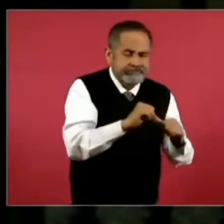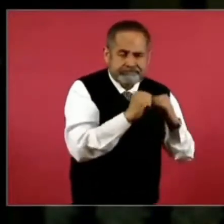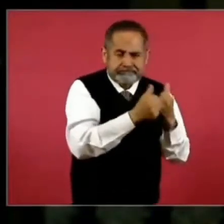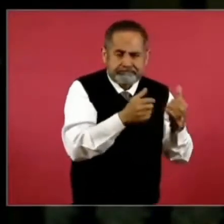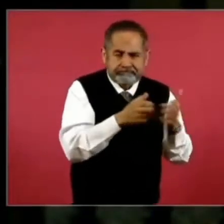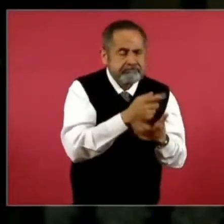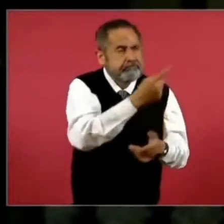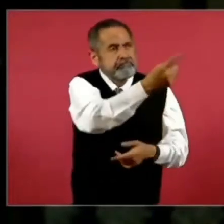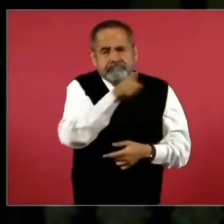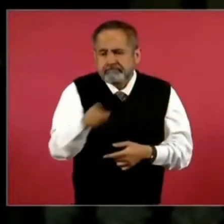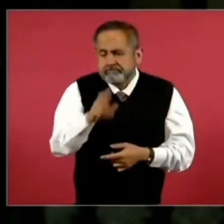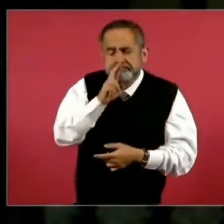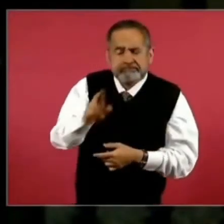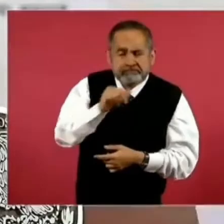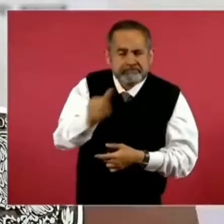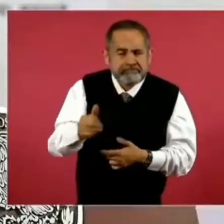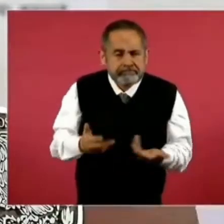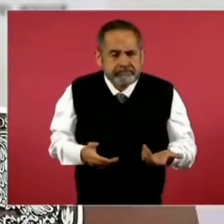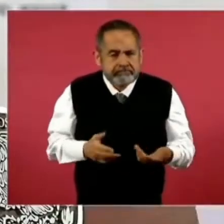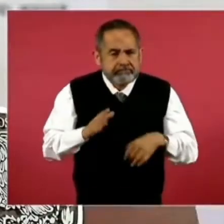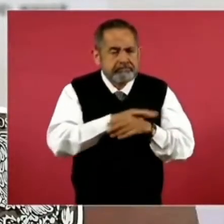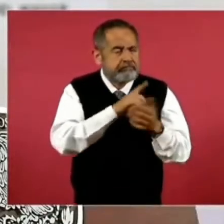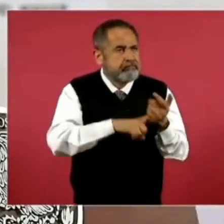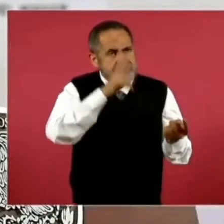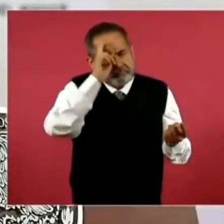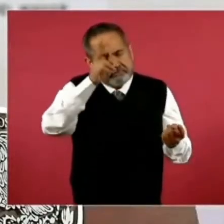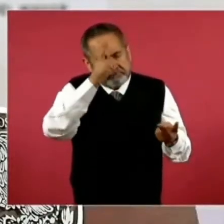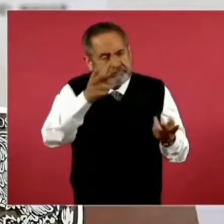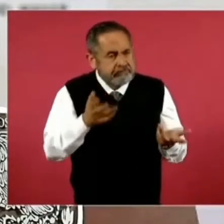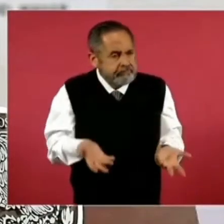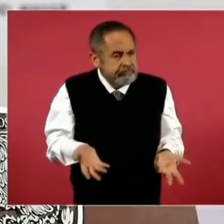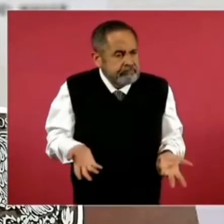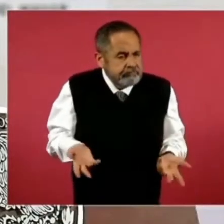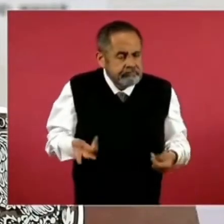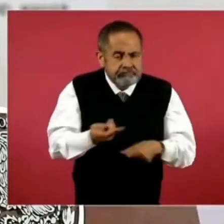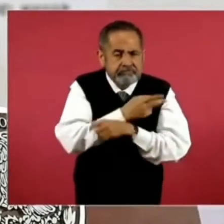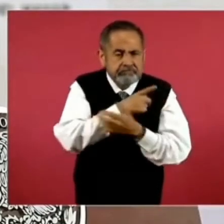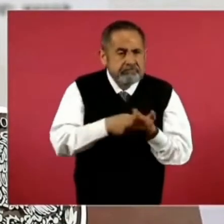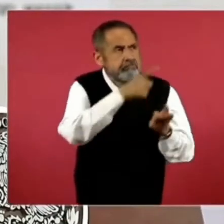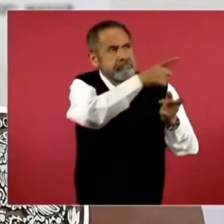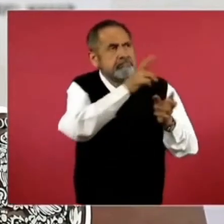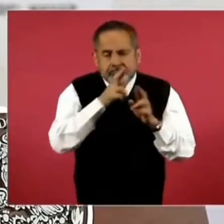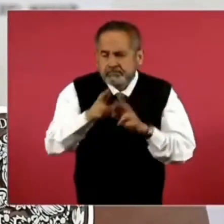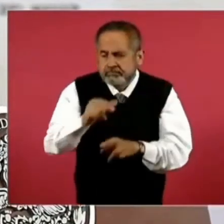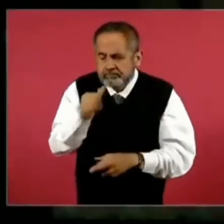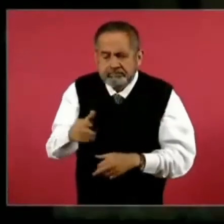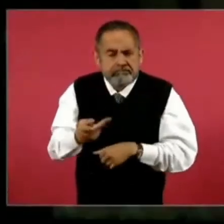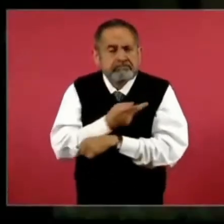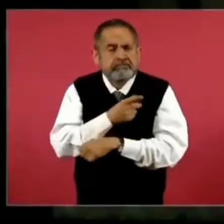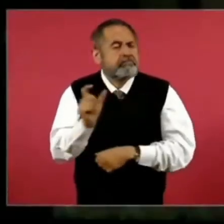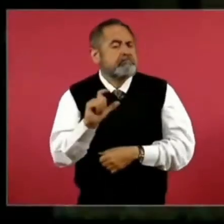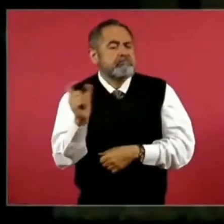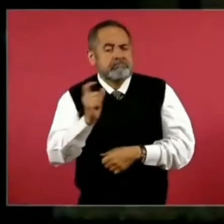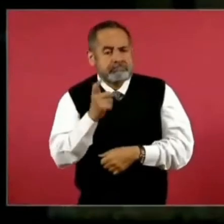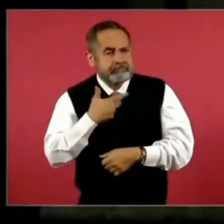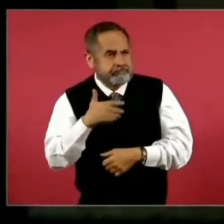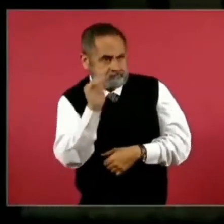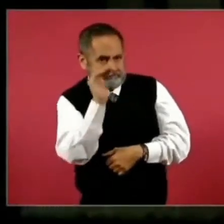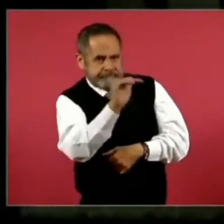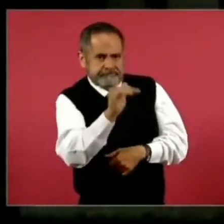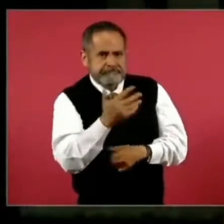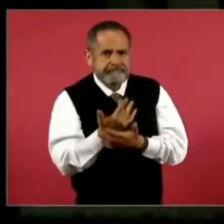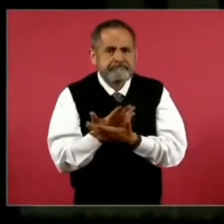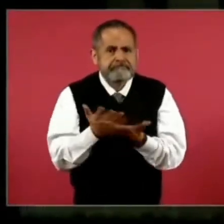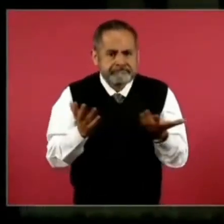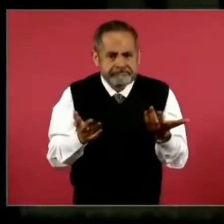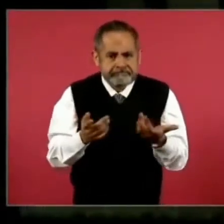claros fines políticos, lo que está prohibido, y pues a la fecha no ha respondido. Entonces, ¿hasta cuándo sería prudente esperar esta